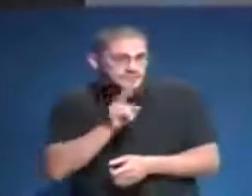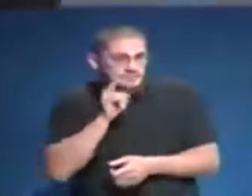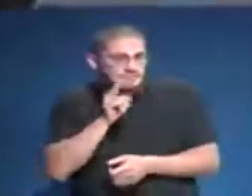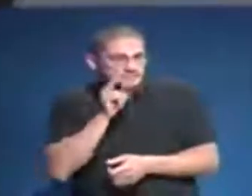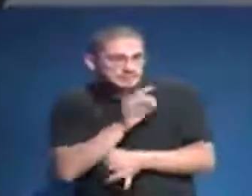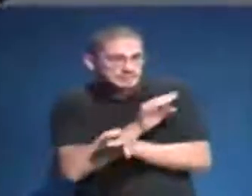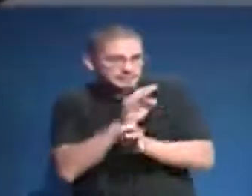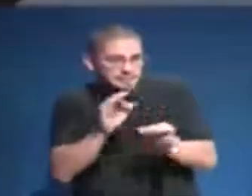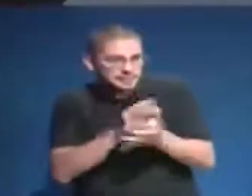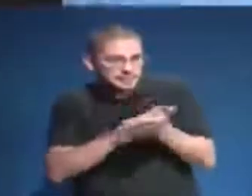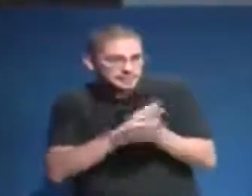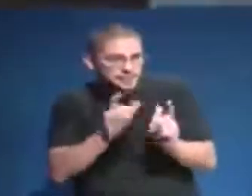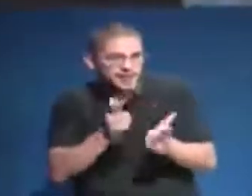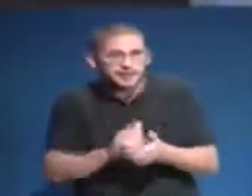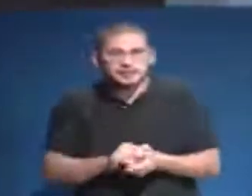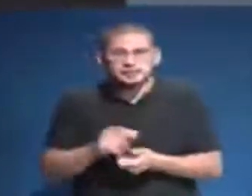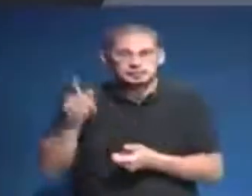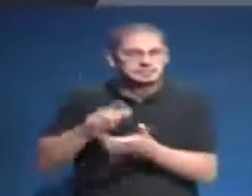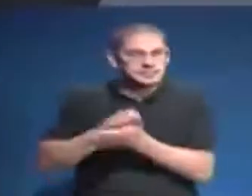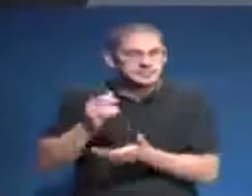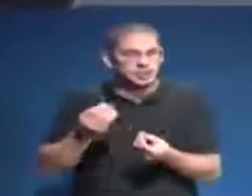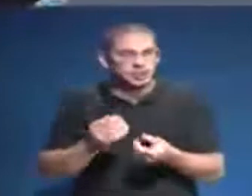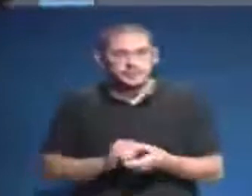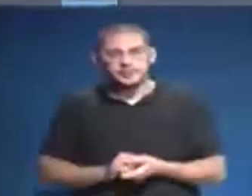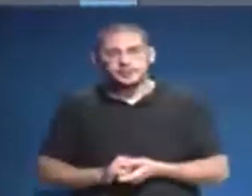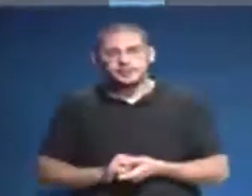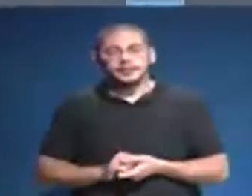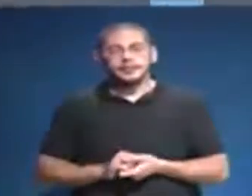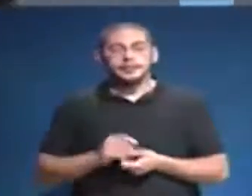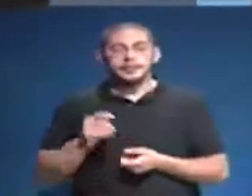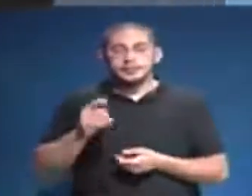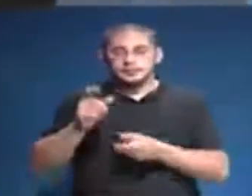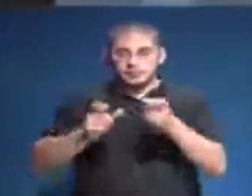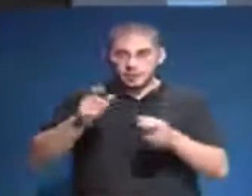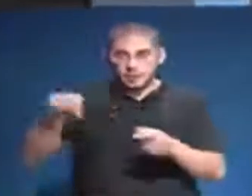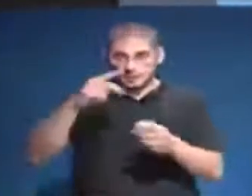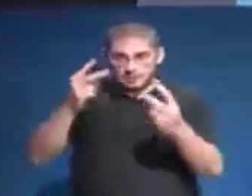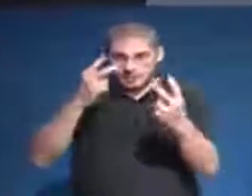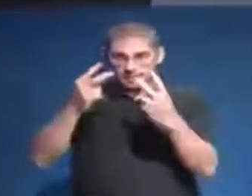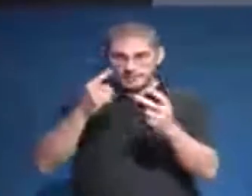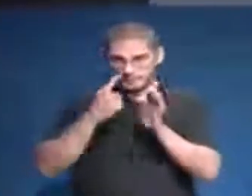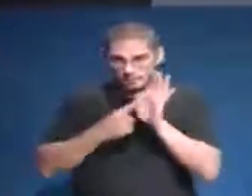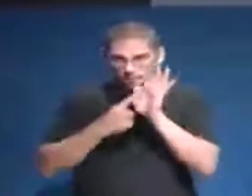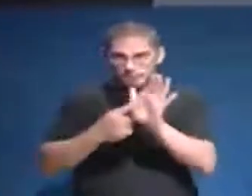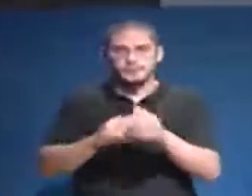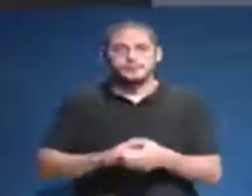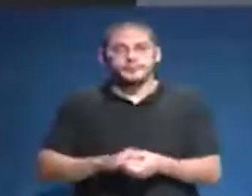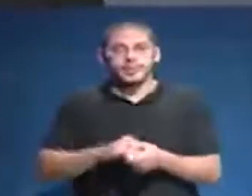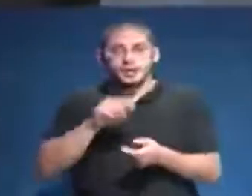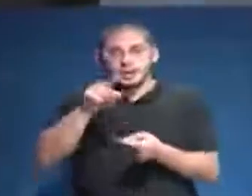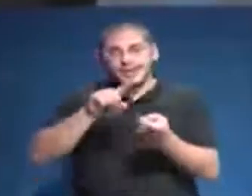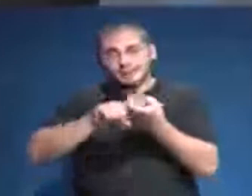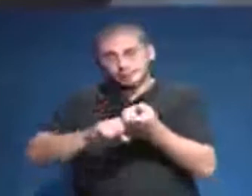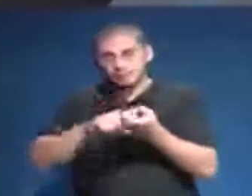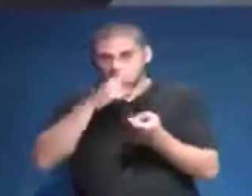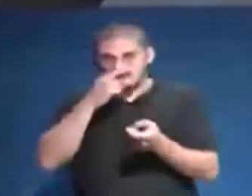vez. Convencía que tenía que convencer. Mire, bien. Vamos a hacer algo. Tranquilo. Le vamos a hablar a usted que está del otro lado. Usted acompáñeme. Si estás con tu esposo, porque